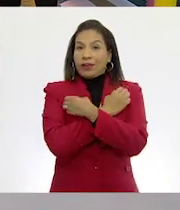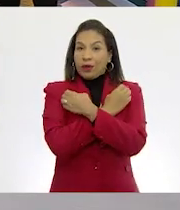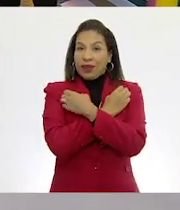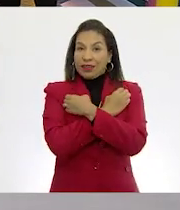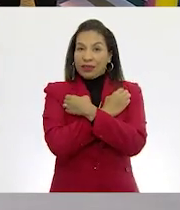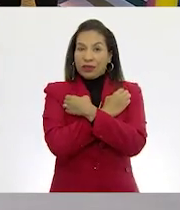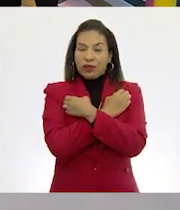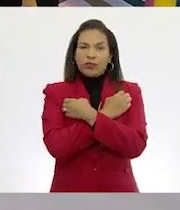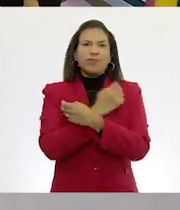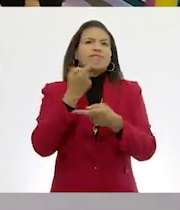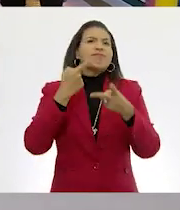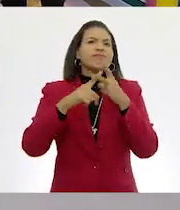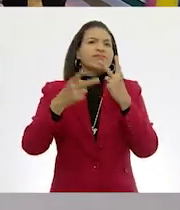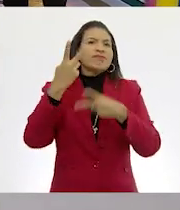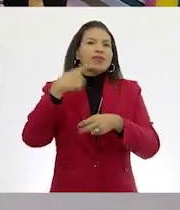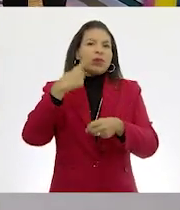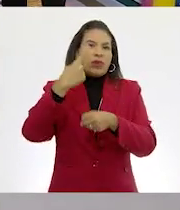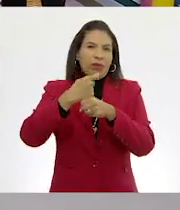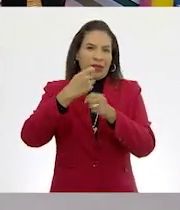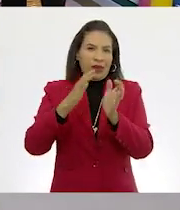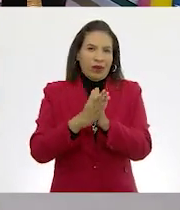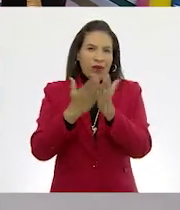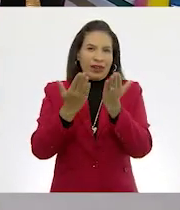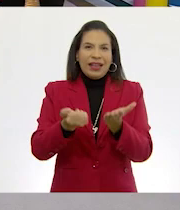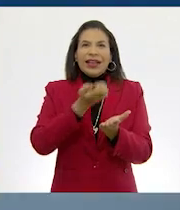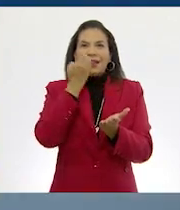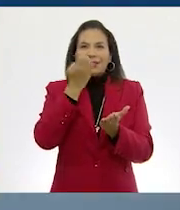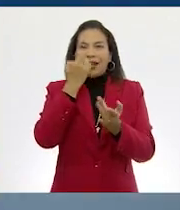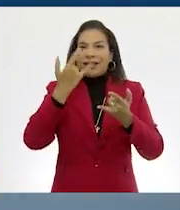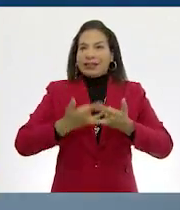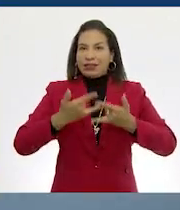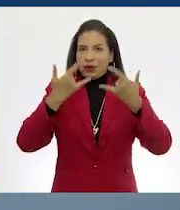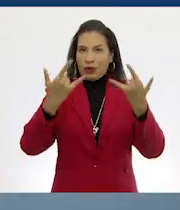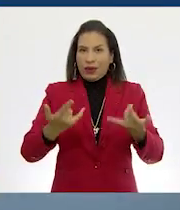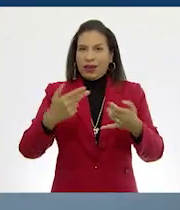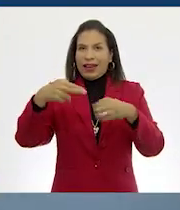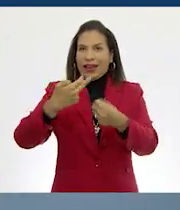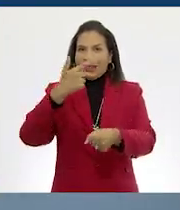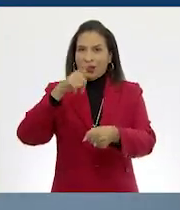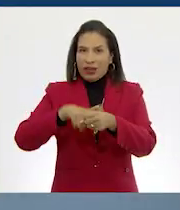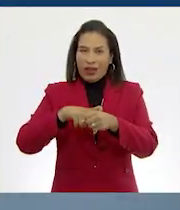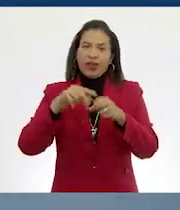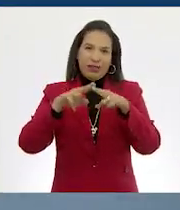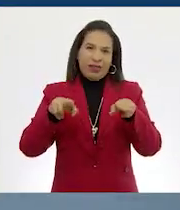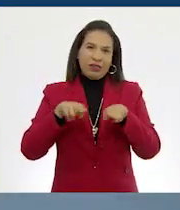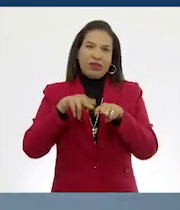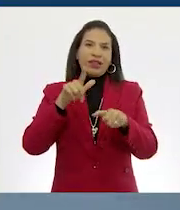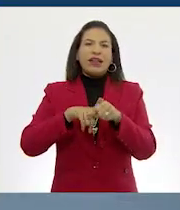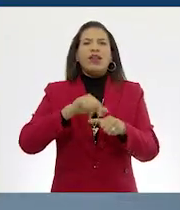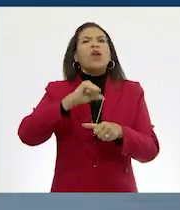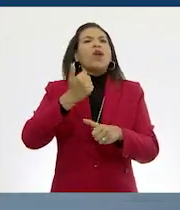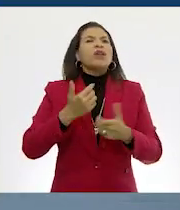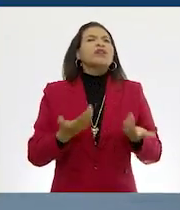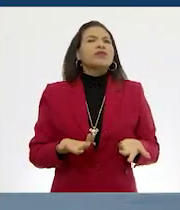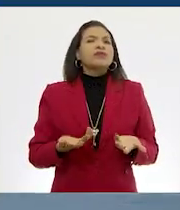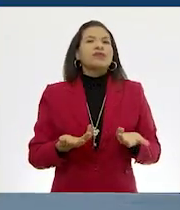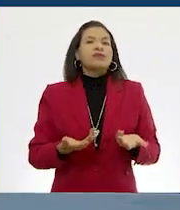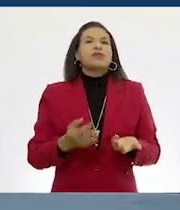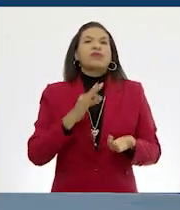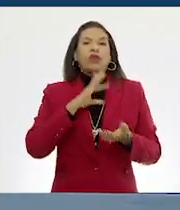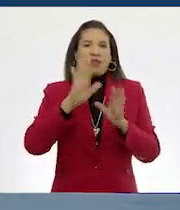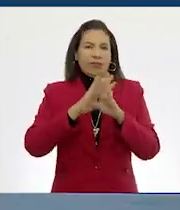educación surgen los primeros libros escolares de historia nacional. Y la otra,